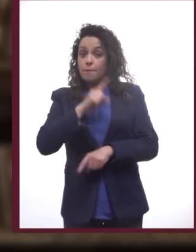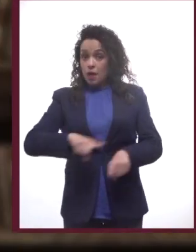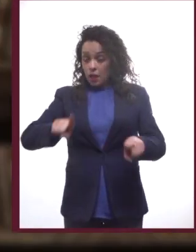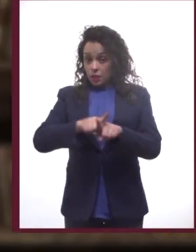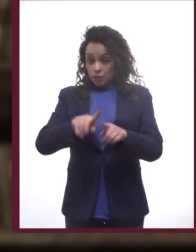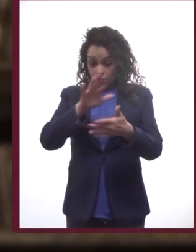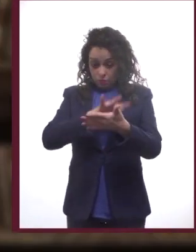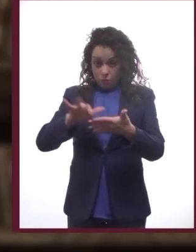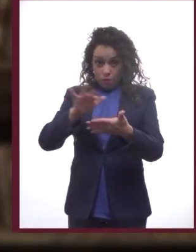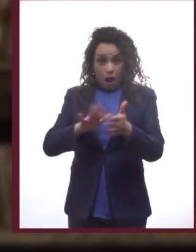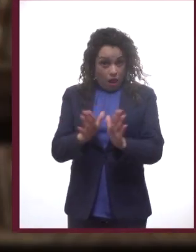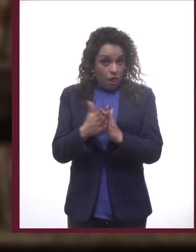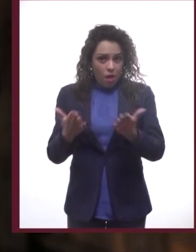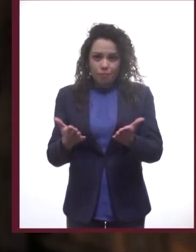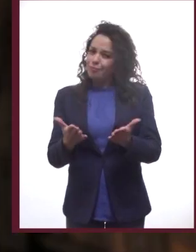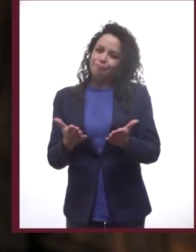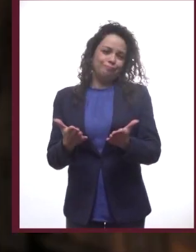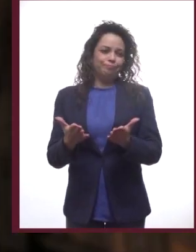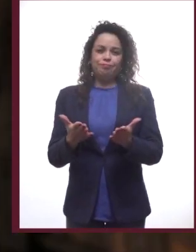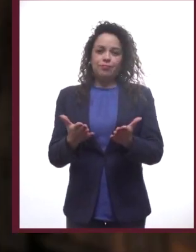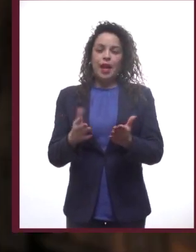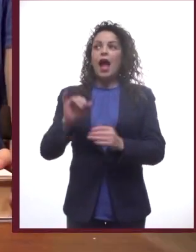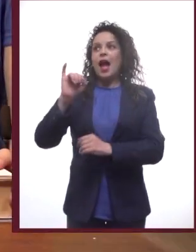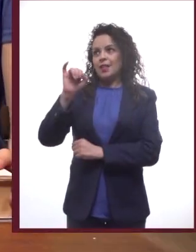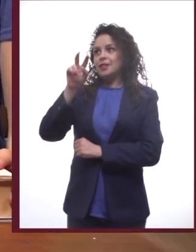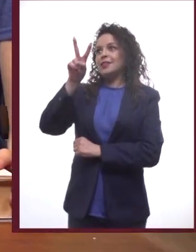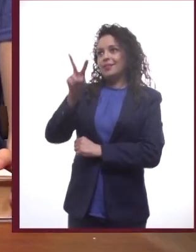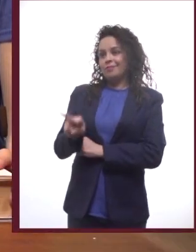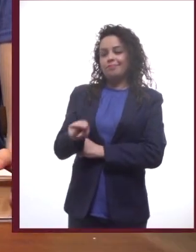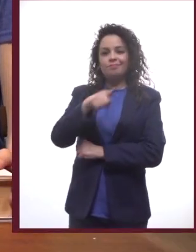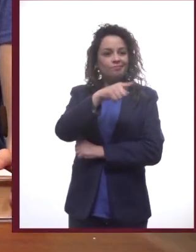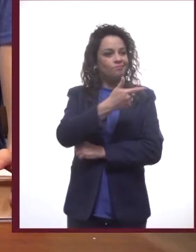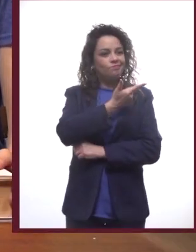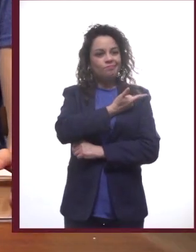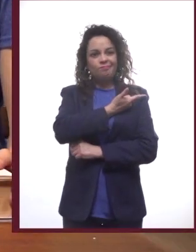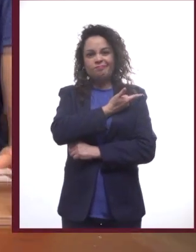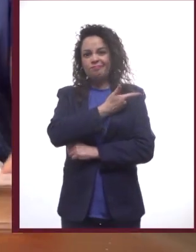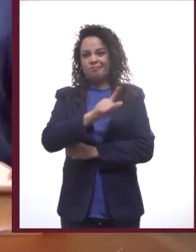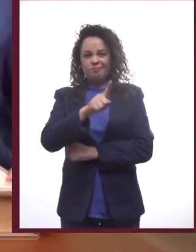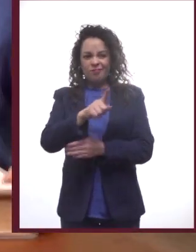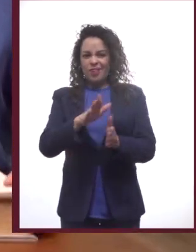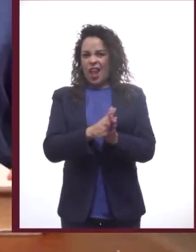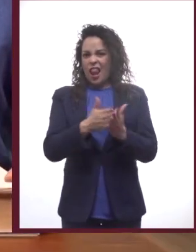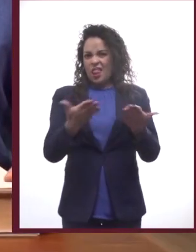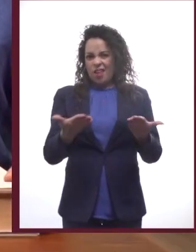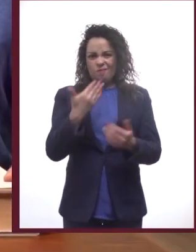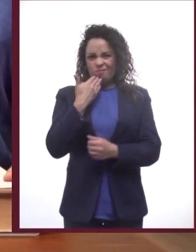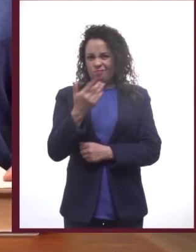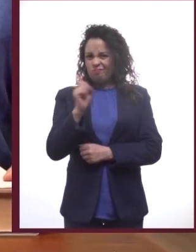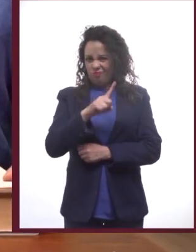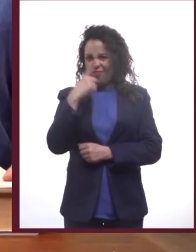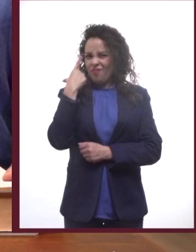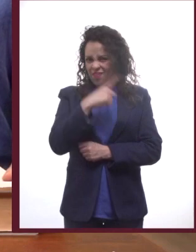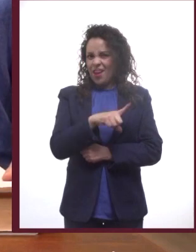los mismos libros. Sí, ¿verdad? Tiene muy mal gusto.